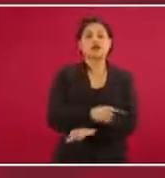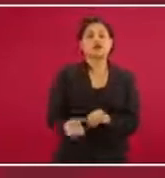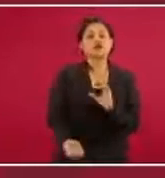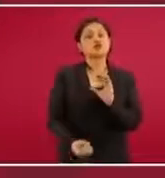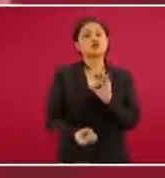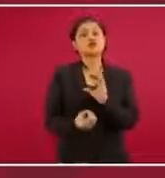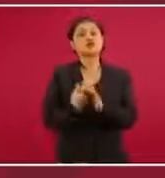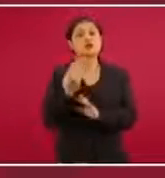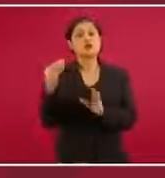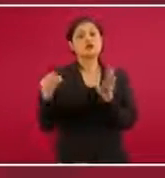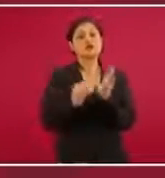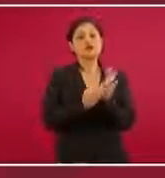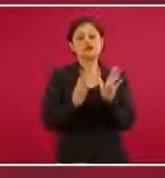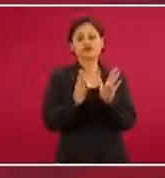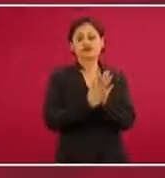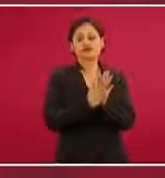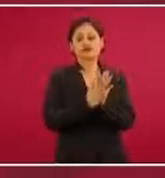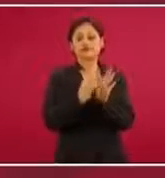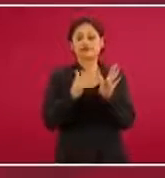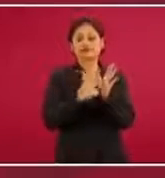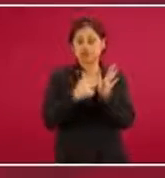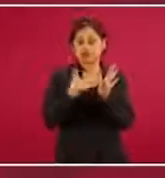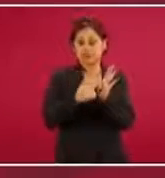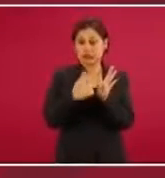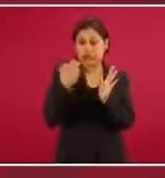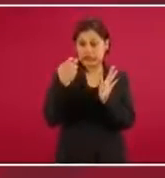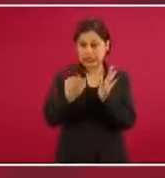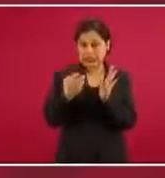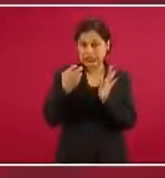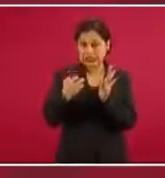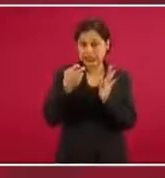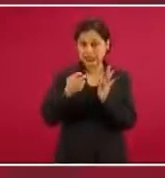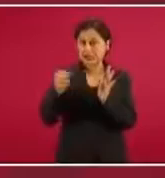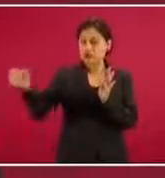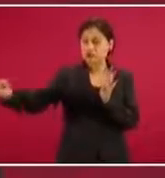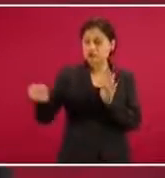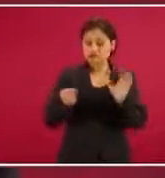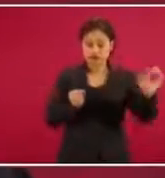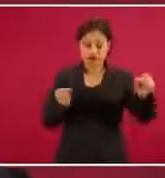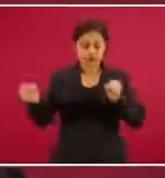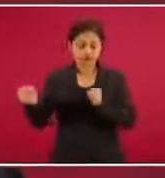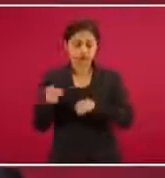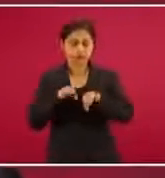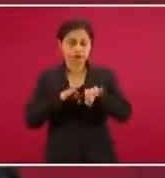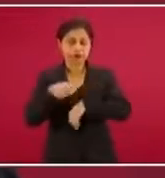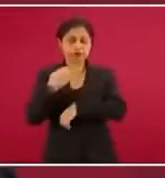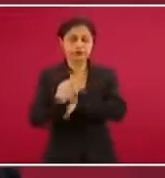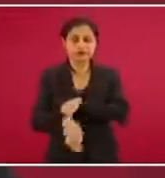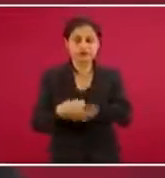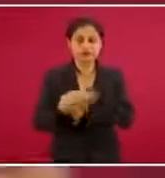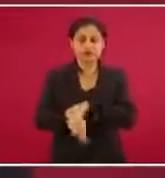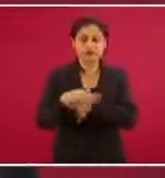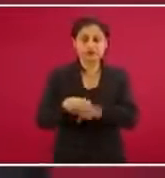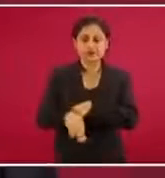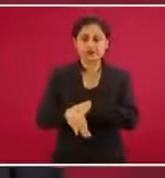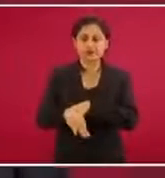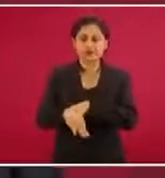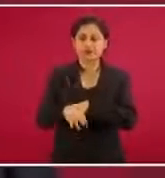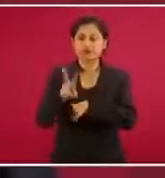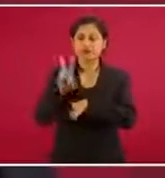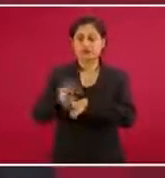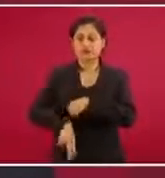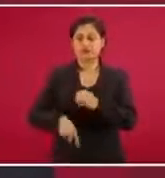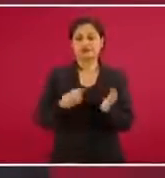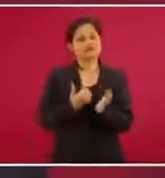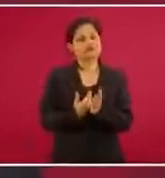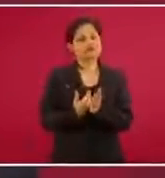este se abusó de este instrumento se puede probar